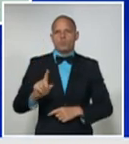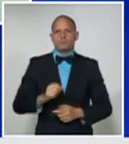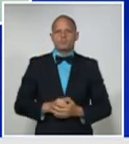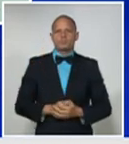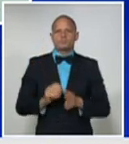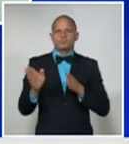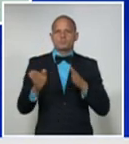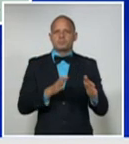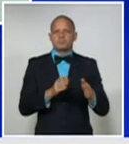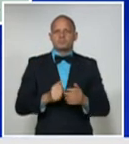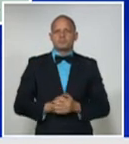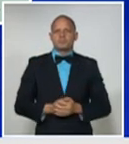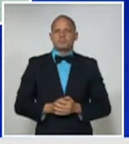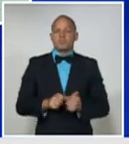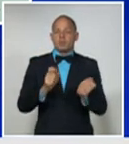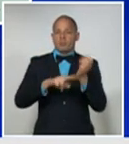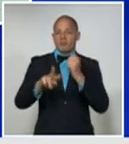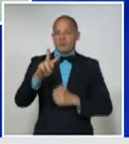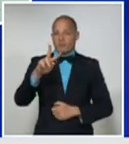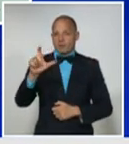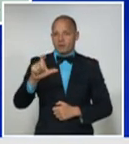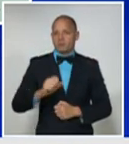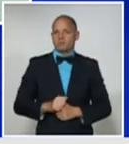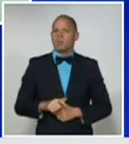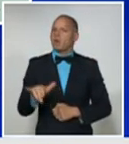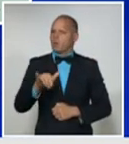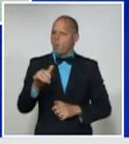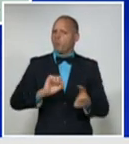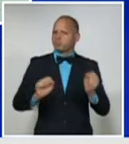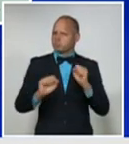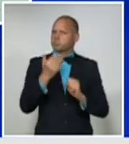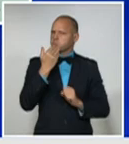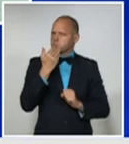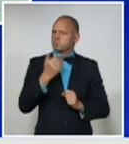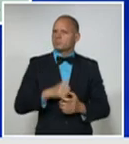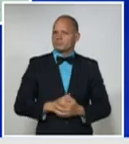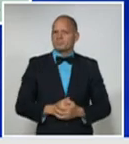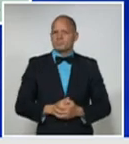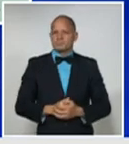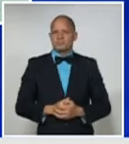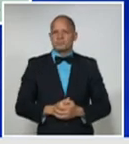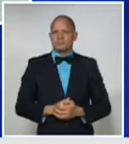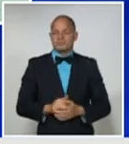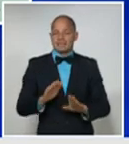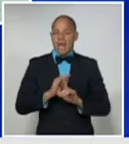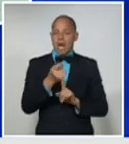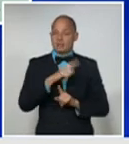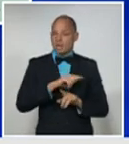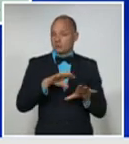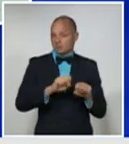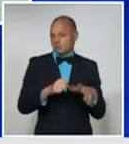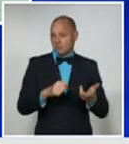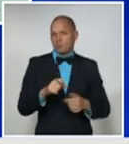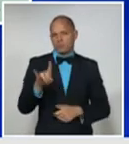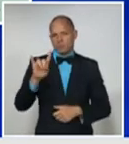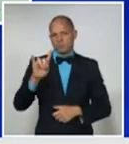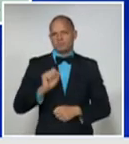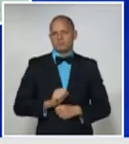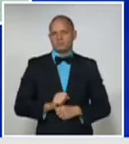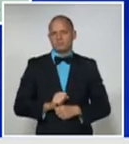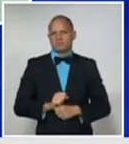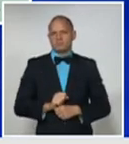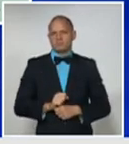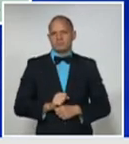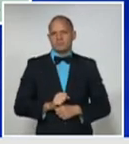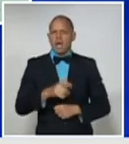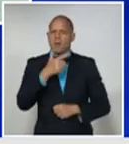Clara también controlando la transmisión, 9 casos autóctonos ayer, una cifra similar